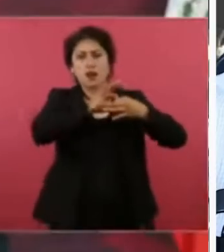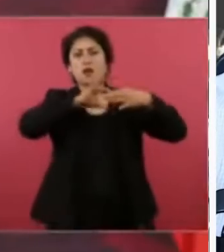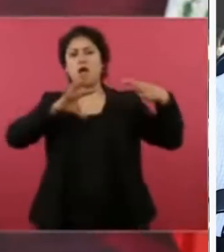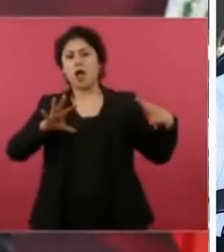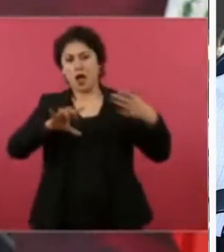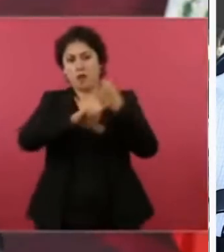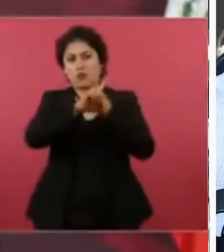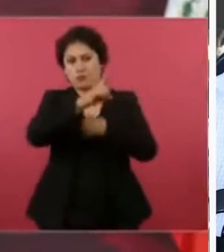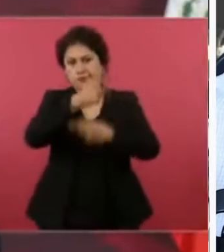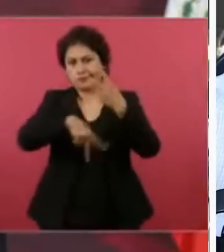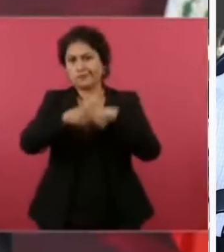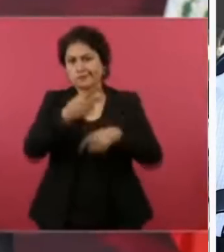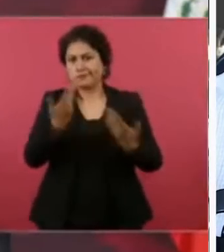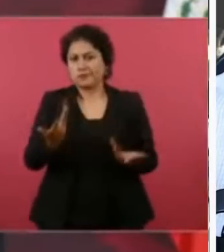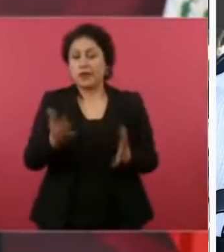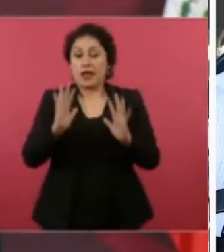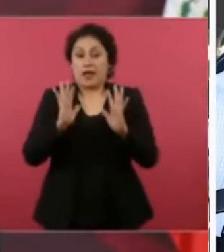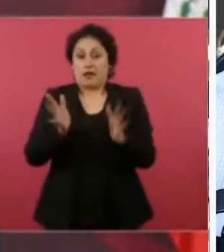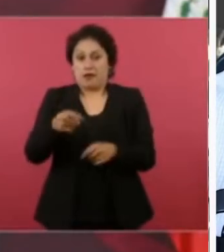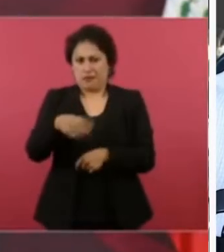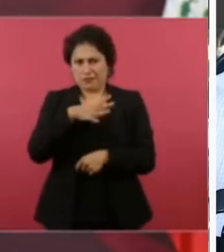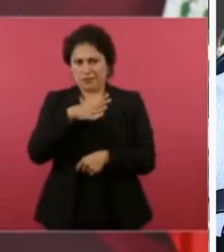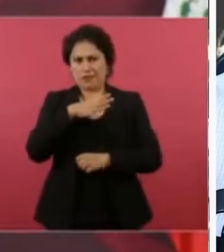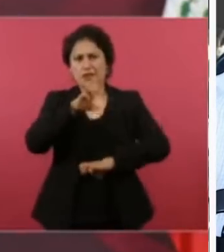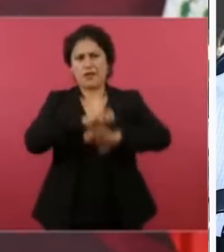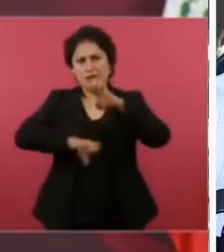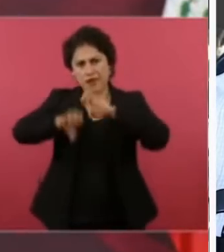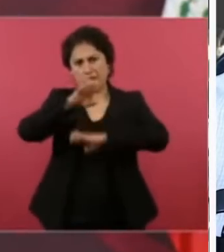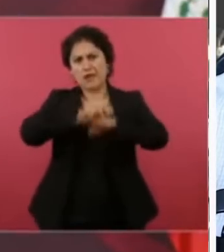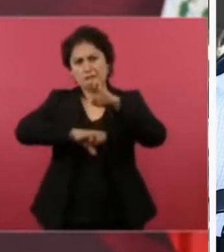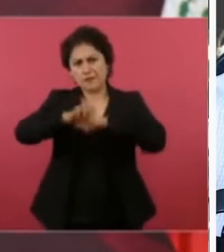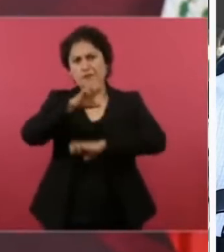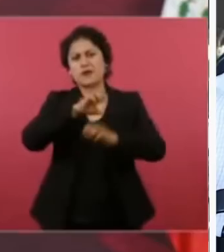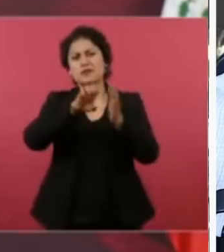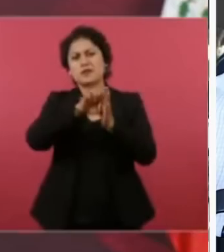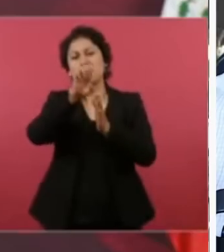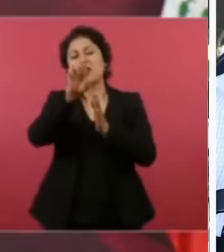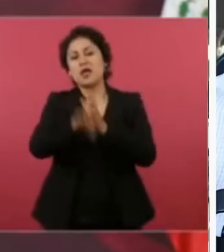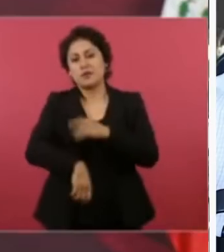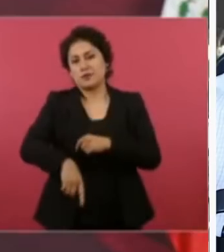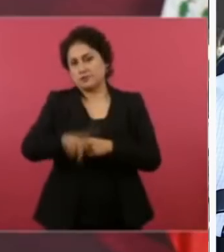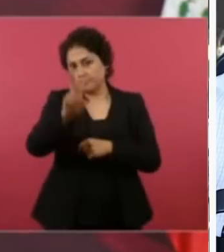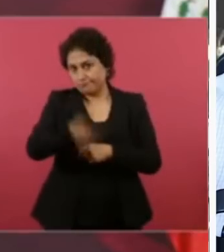hay fábricas de autopartes, de materiales bélicos,